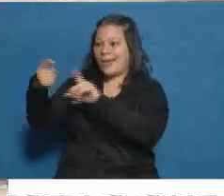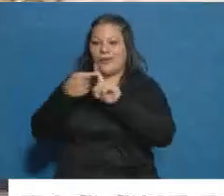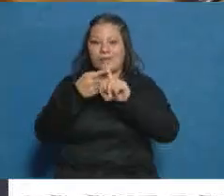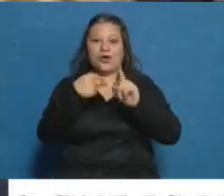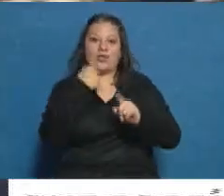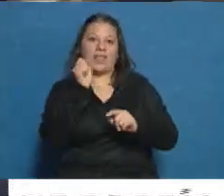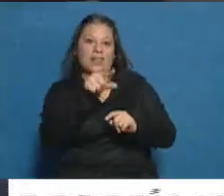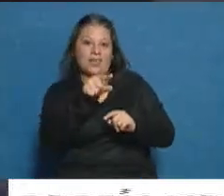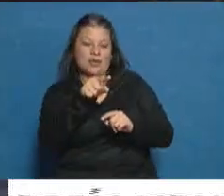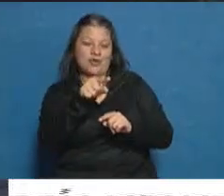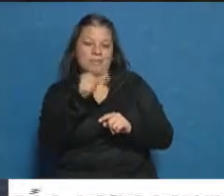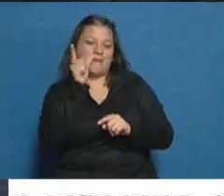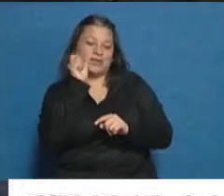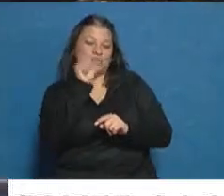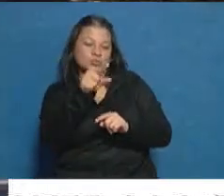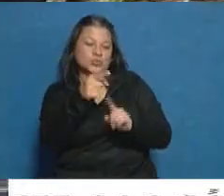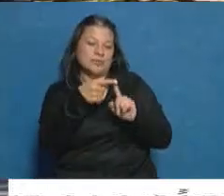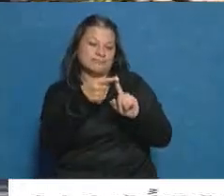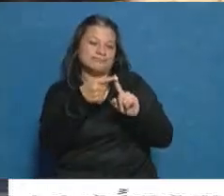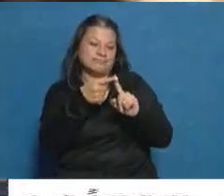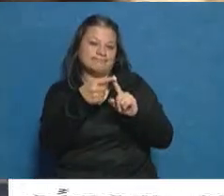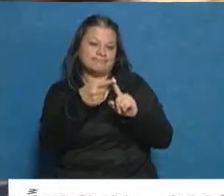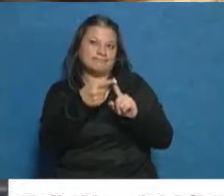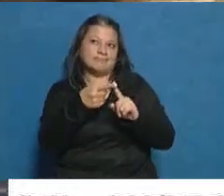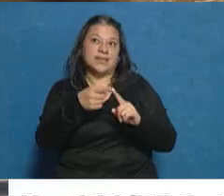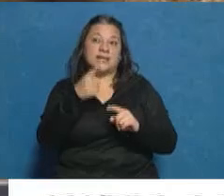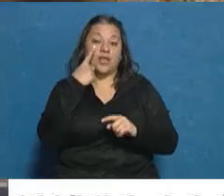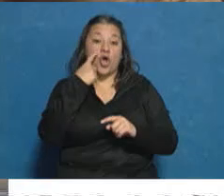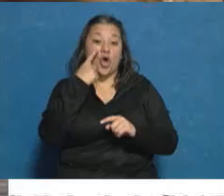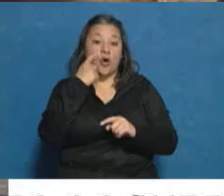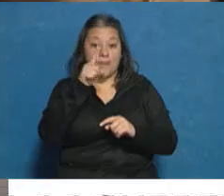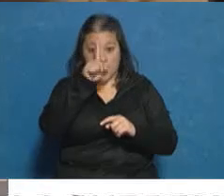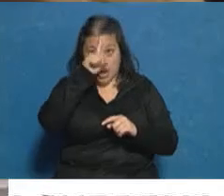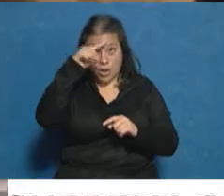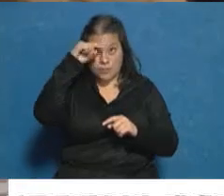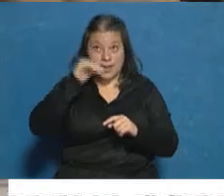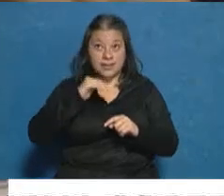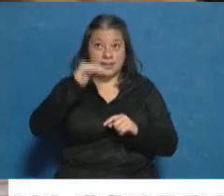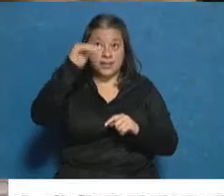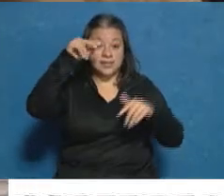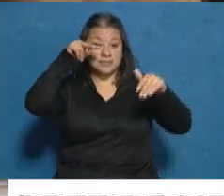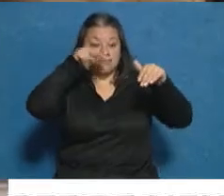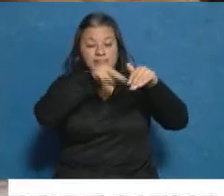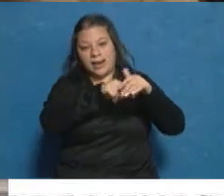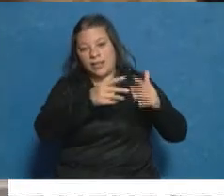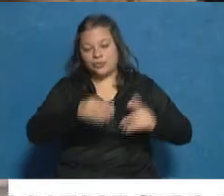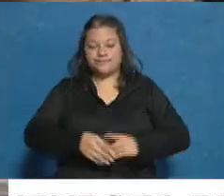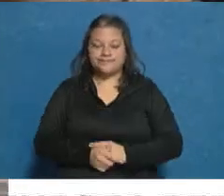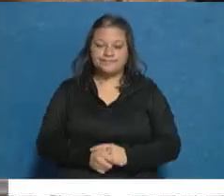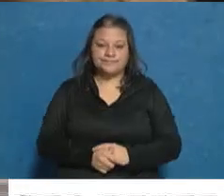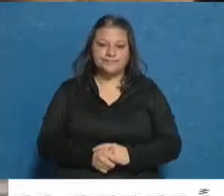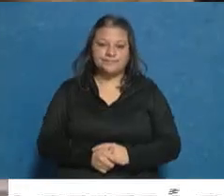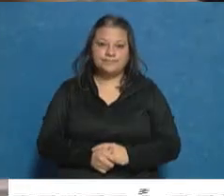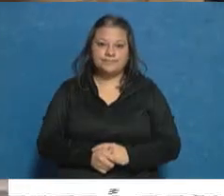el hijo de la víctima fatal y de este hombre que está internado en el Hospital Central. Y entonces es, bueno, por